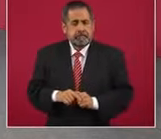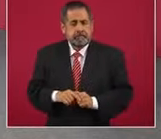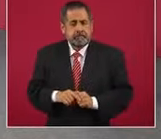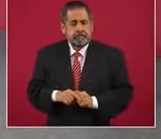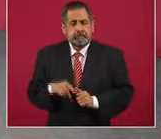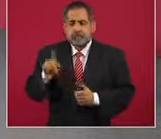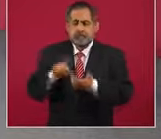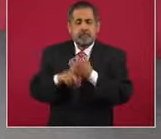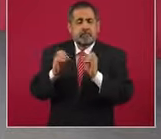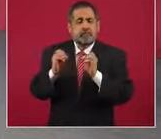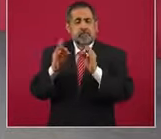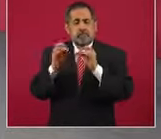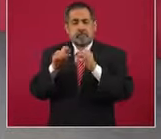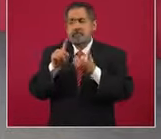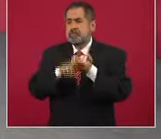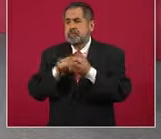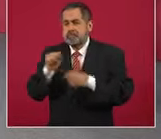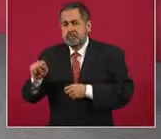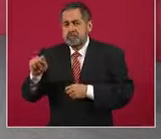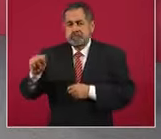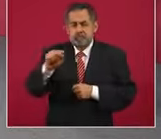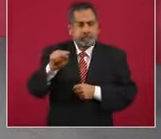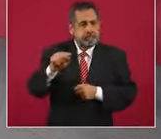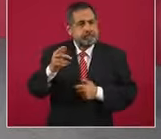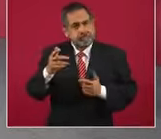pues sus sucursales también,